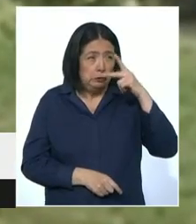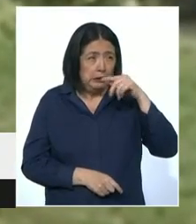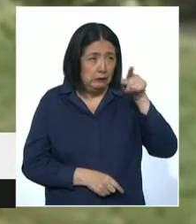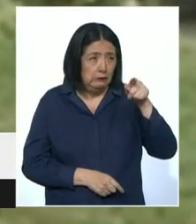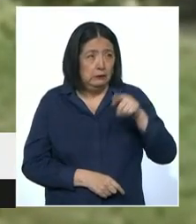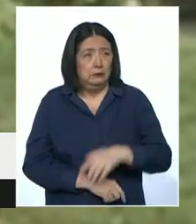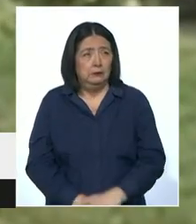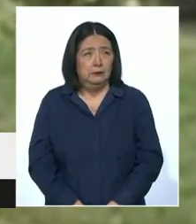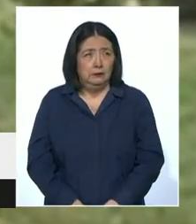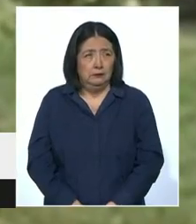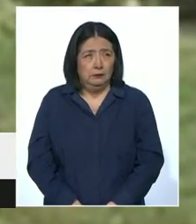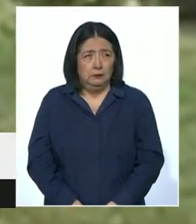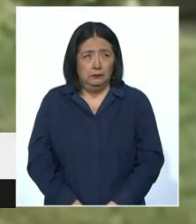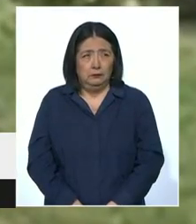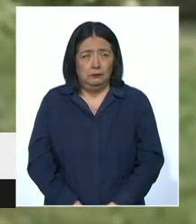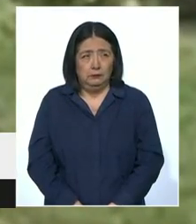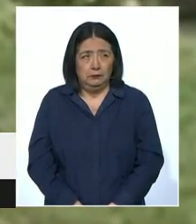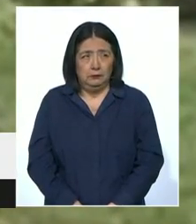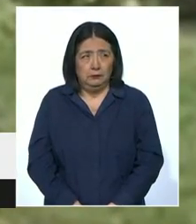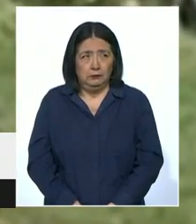imágenes.